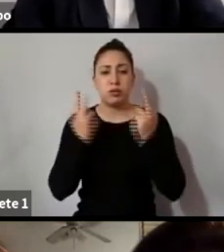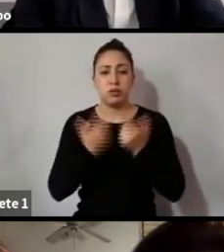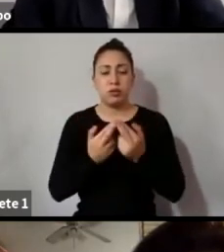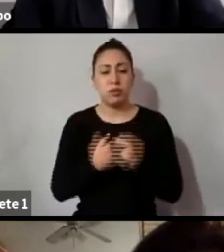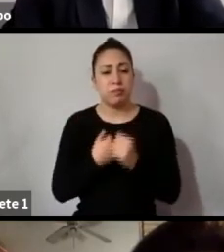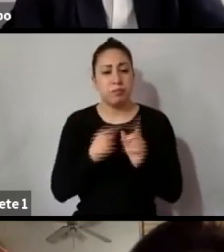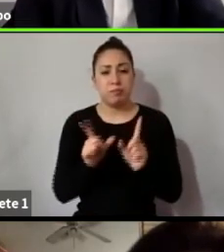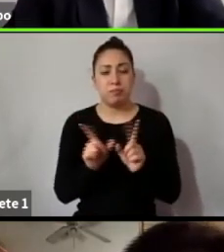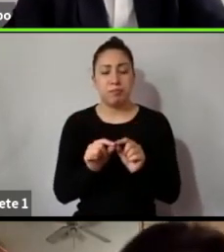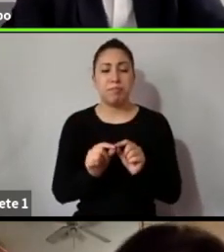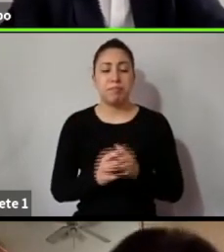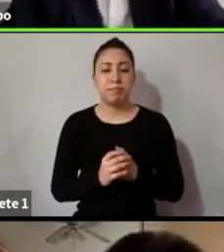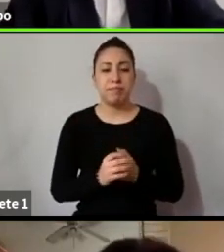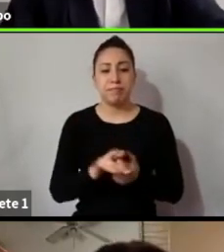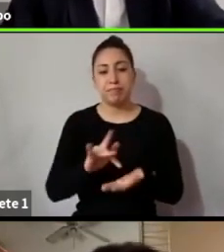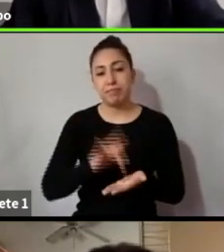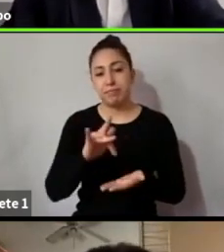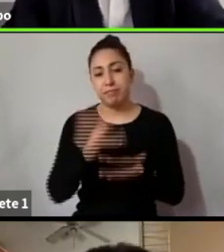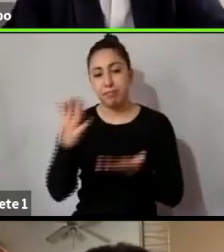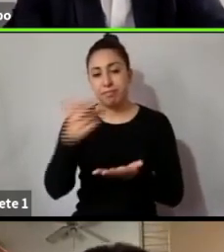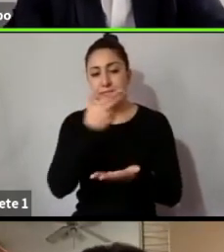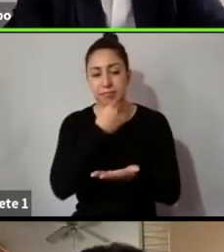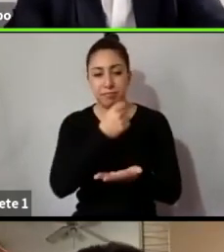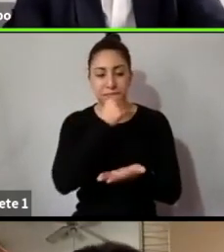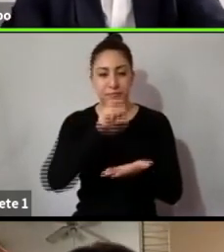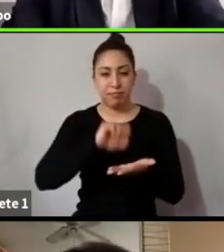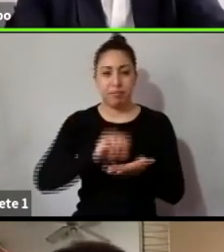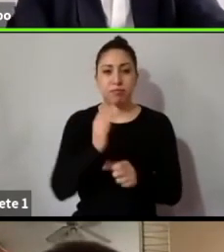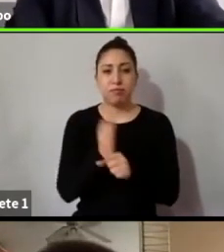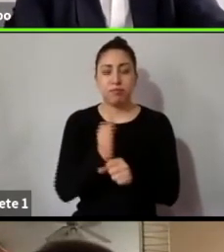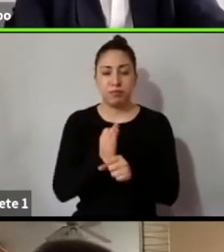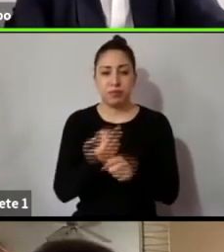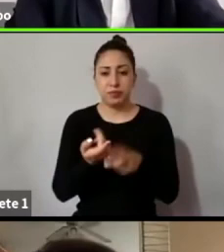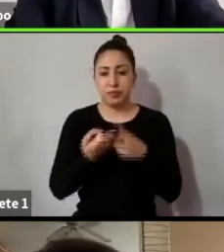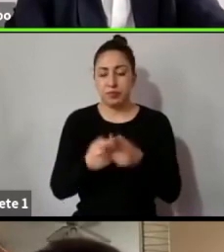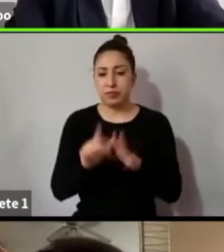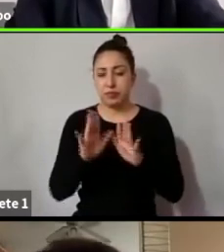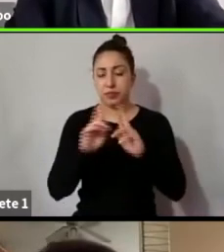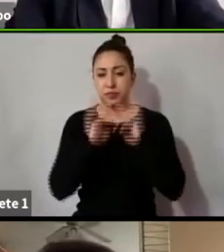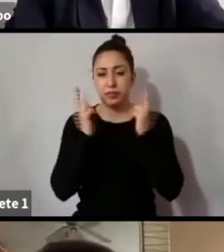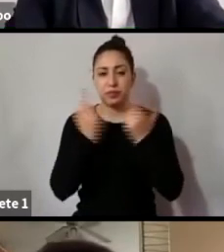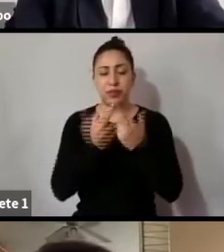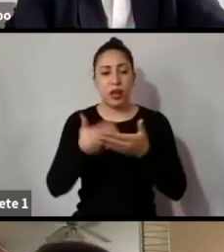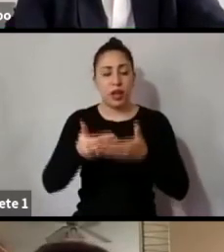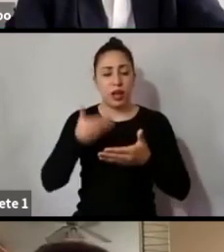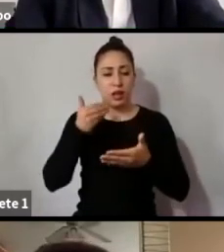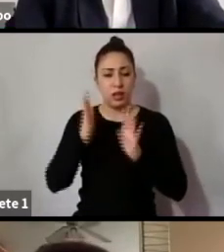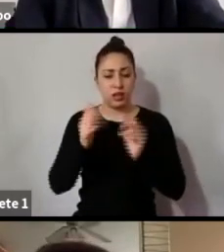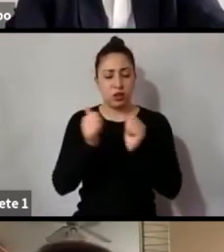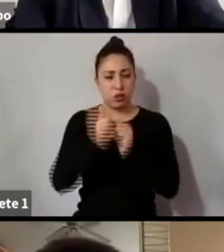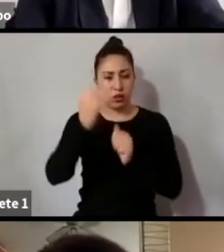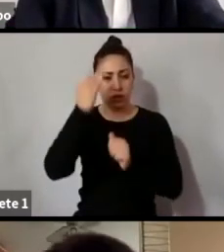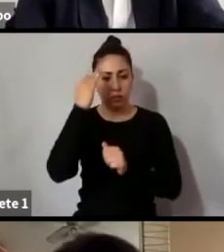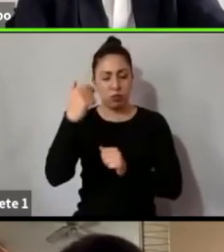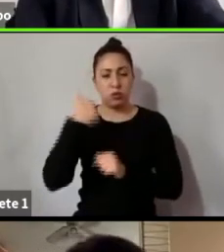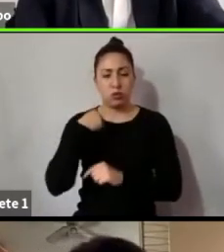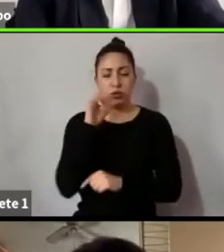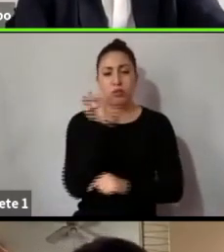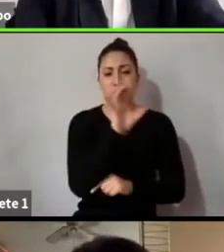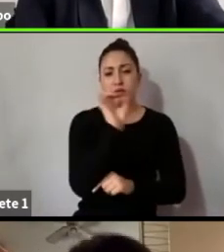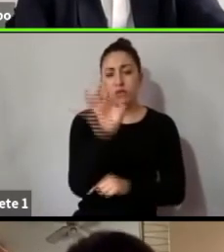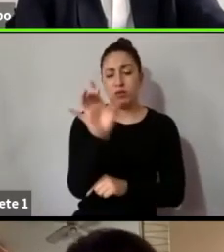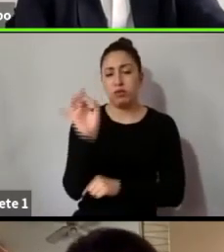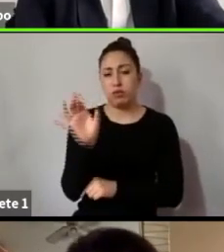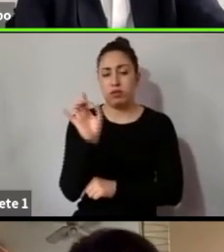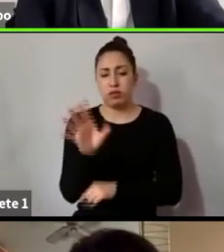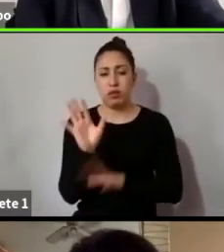¿Es cuánto? Gracias, secretario. En este momento se abre la sesión. Con antelación, me permití